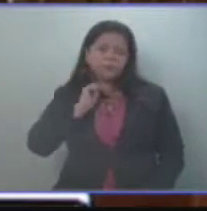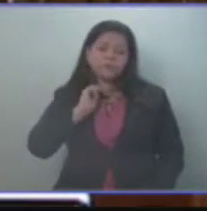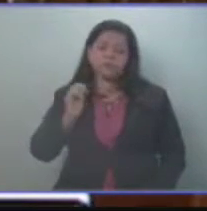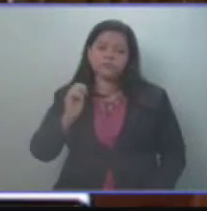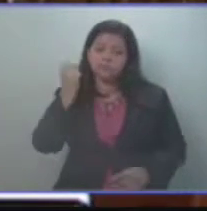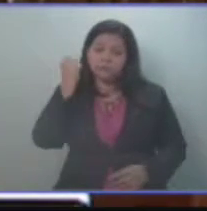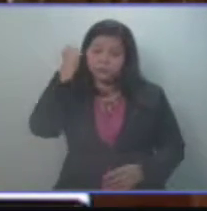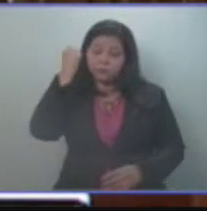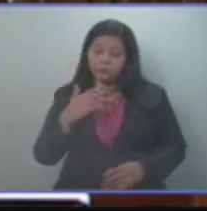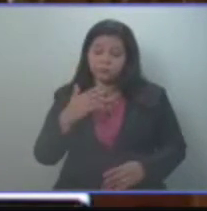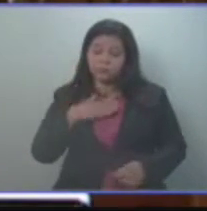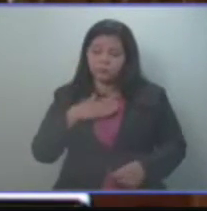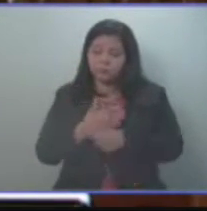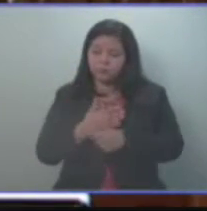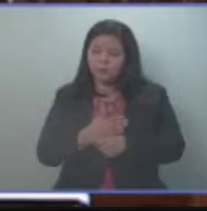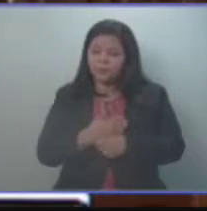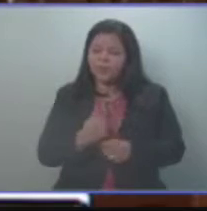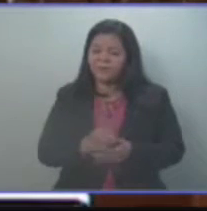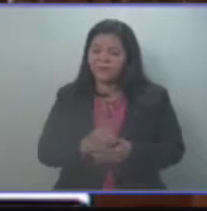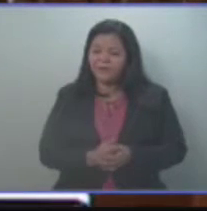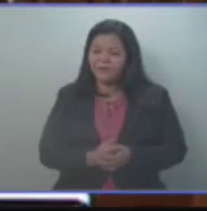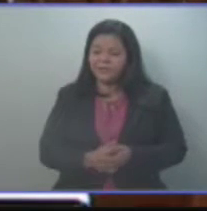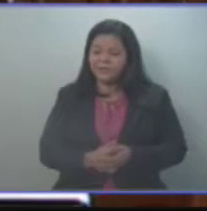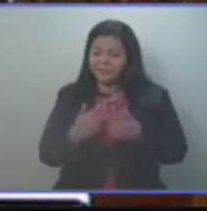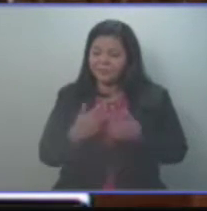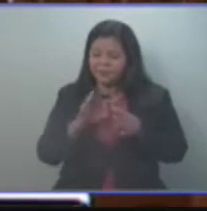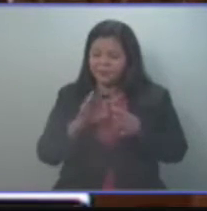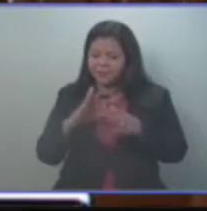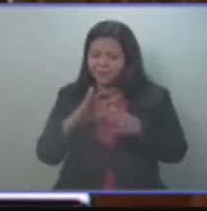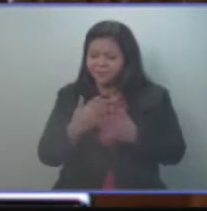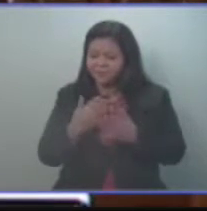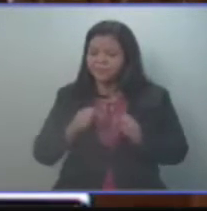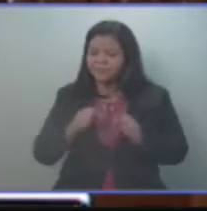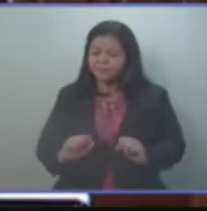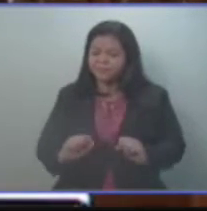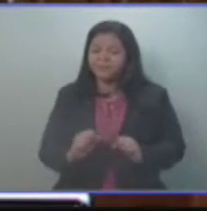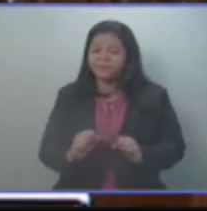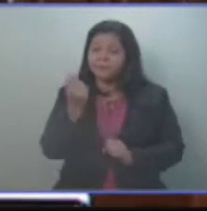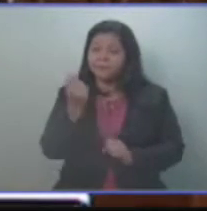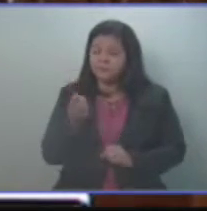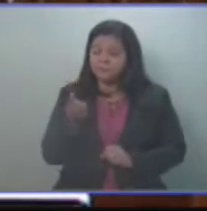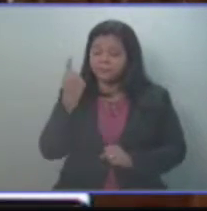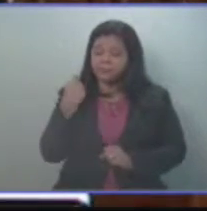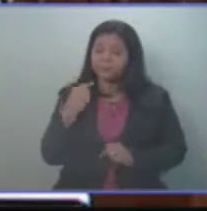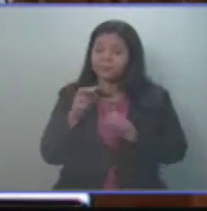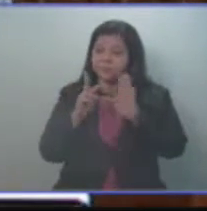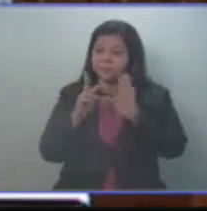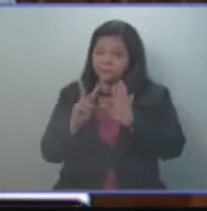FMLN en el Distrito 5 de San Salvador, que lamentablemente falleció el 7 de este mes.